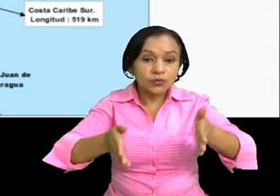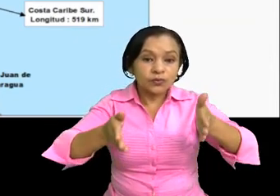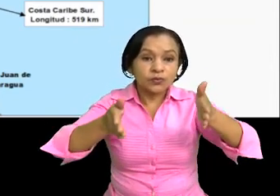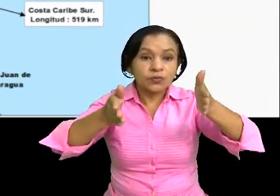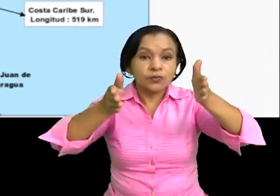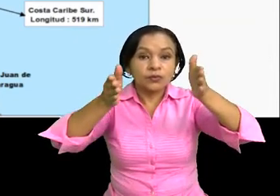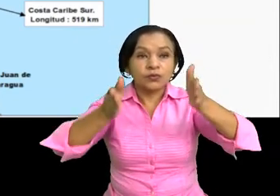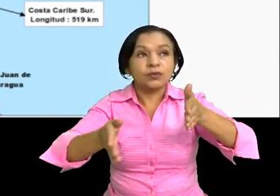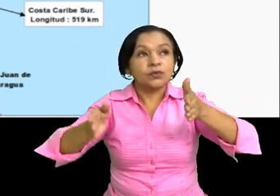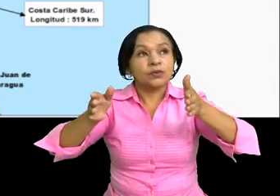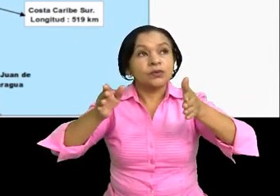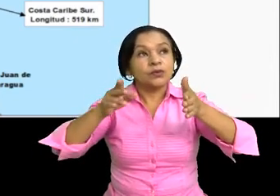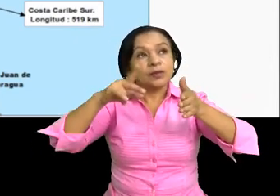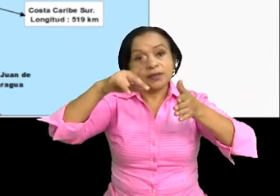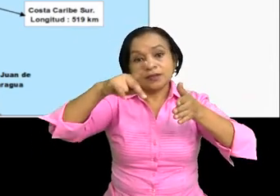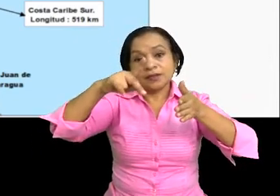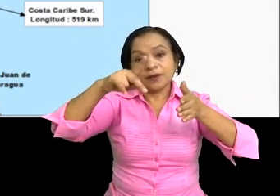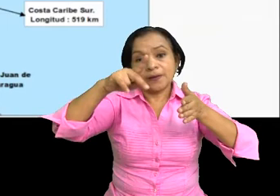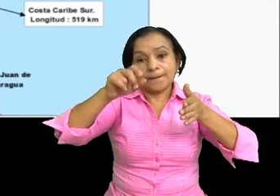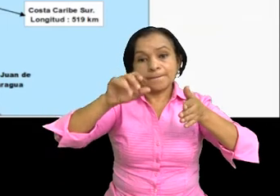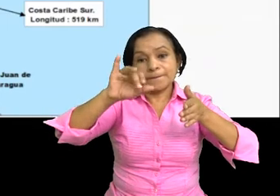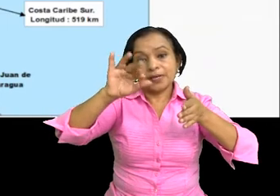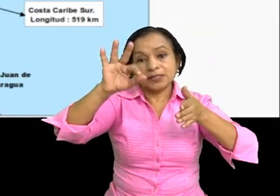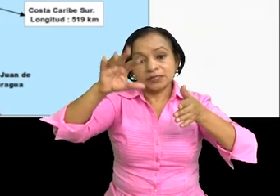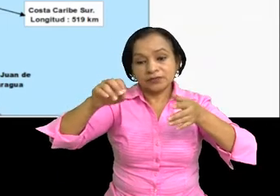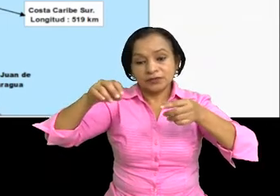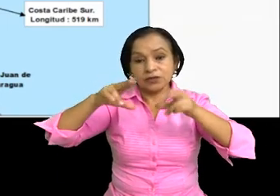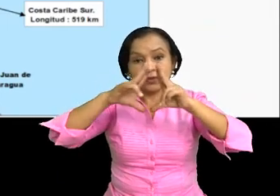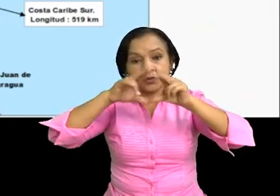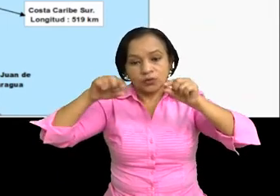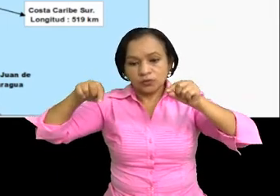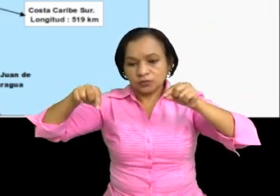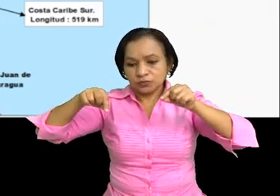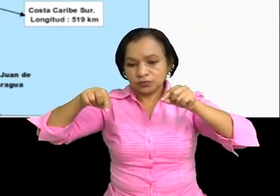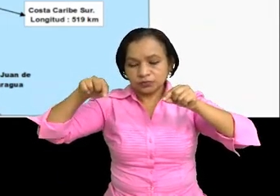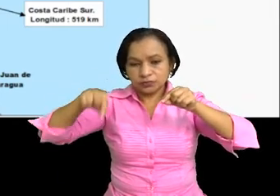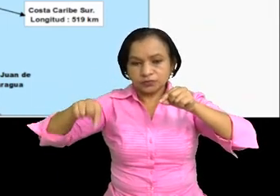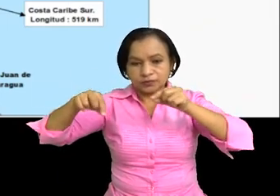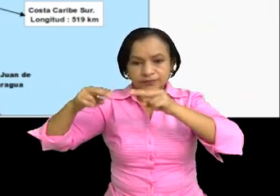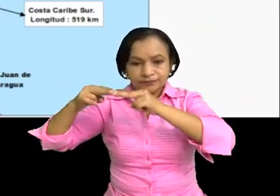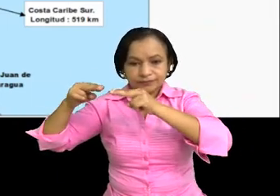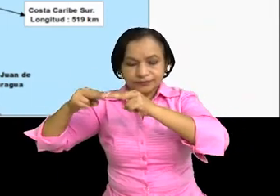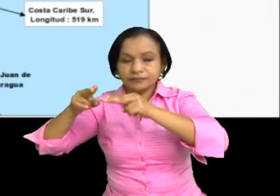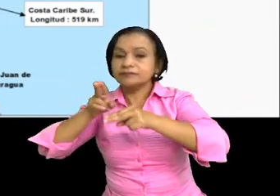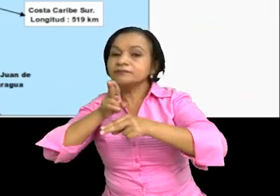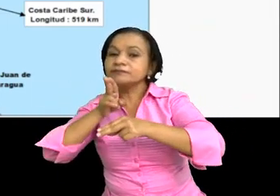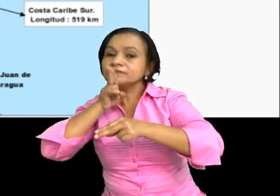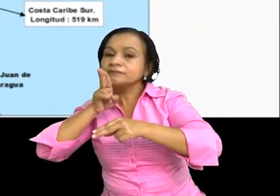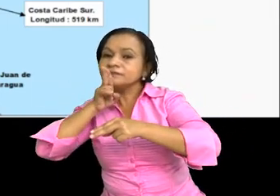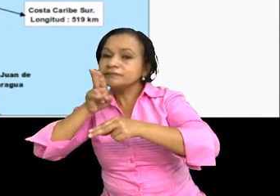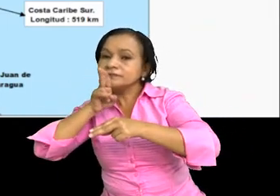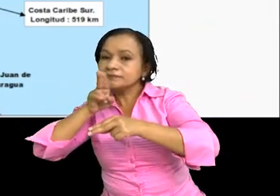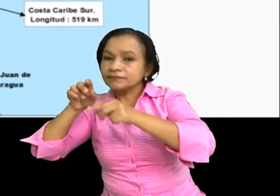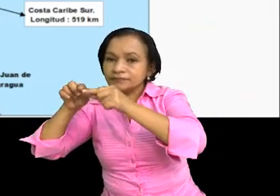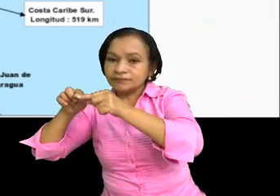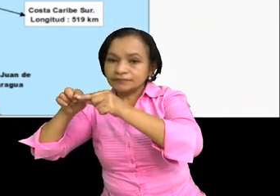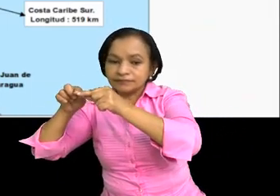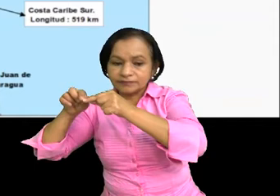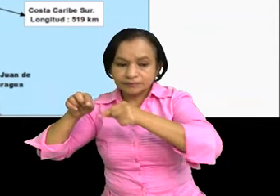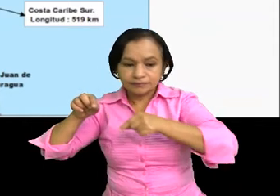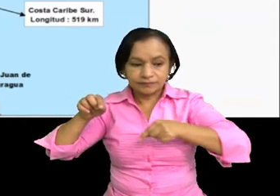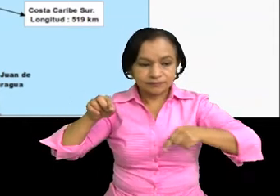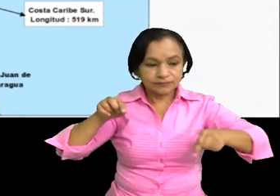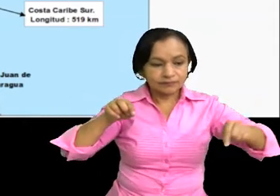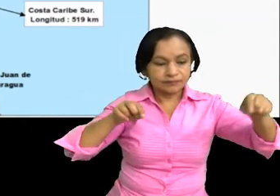la costa del Pacífico de Nicaragua, que va a conectar a Honduras y El